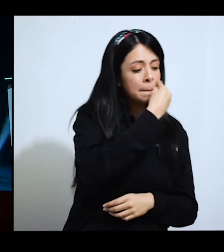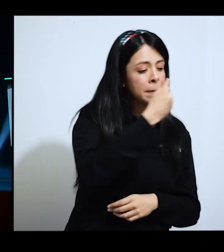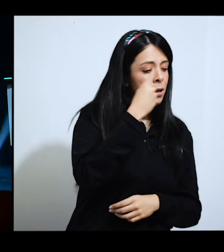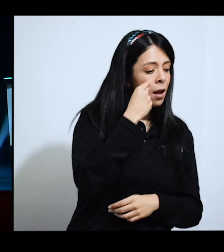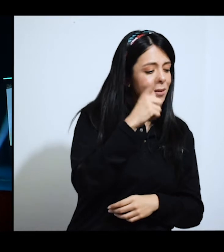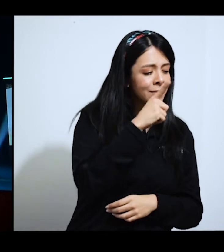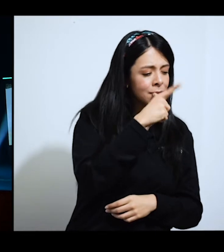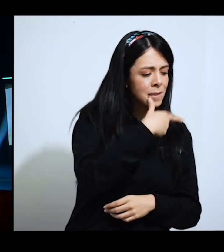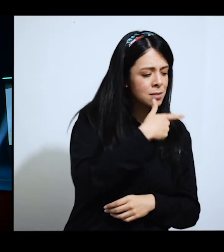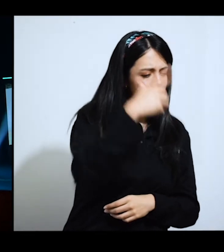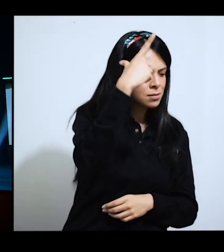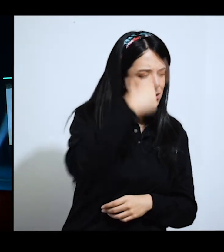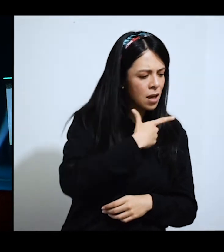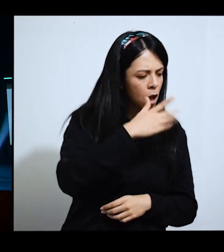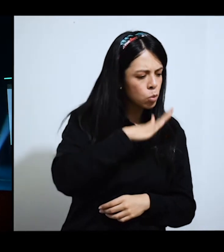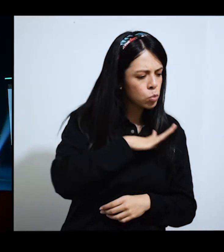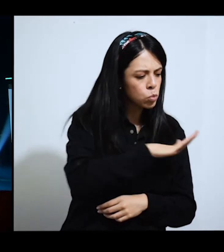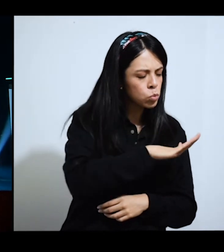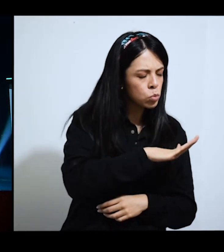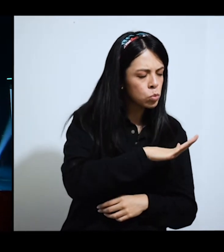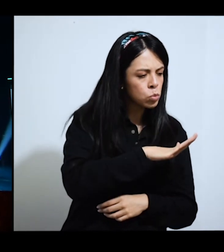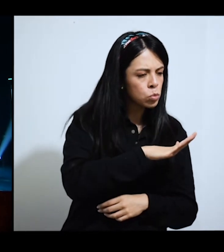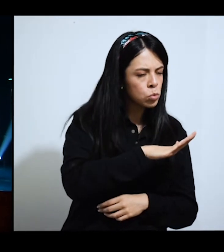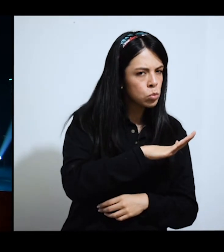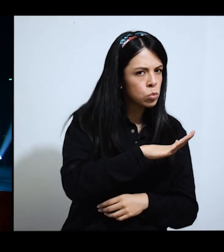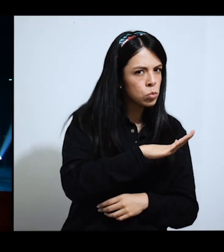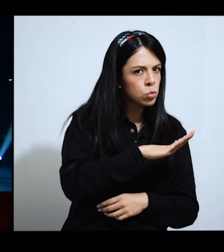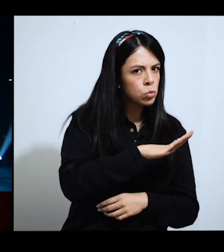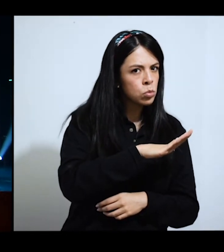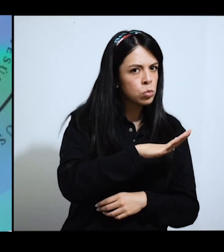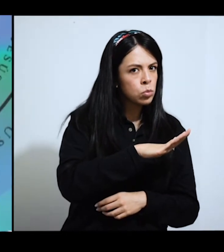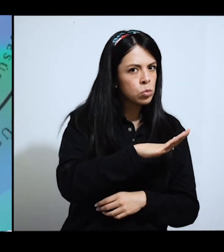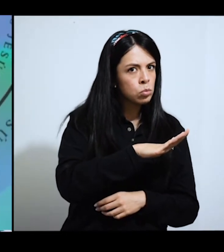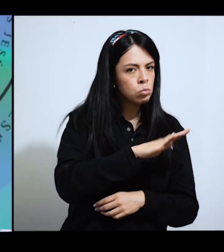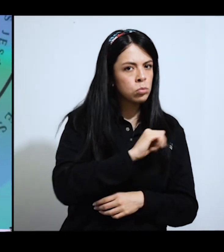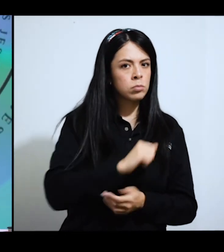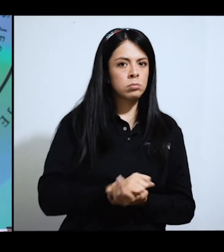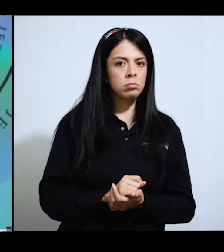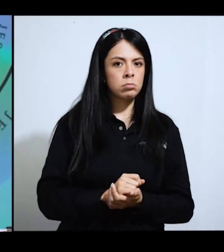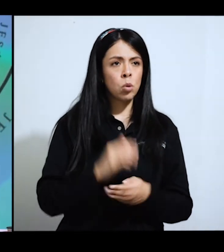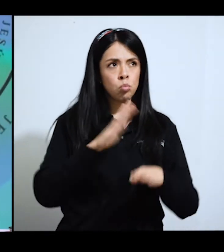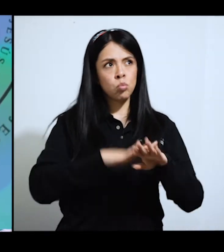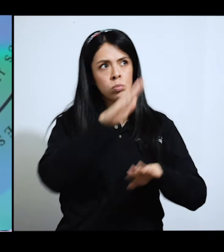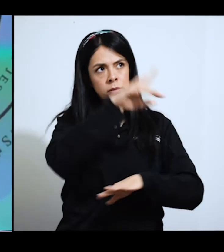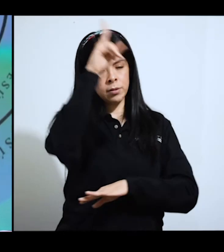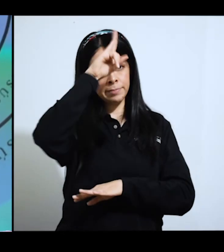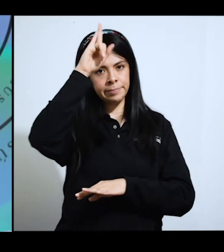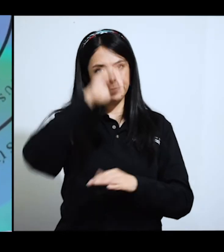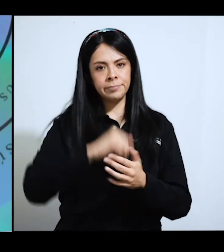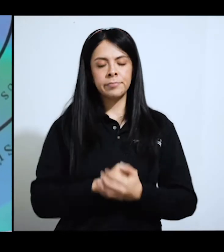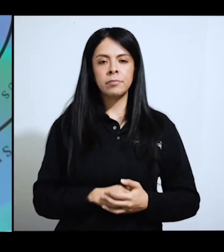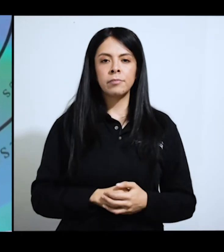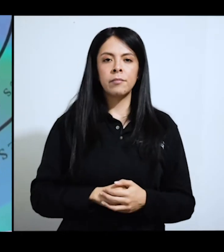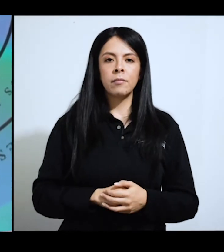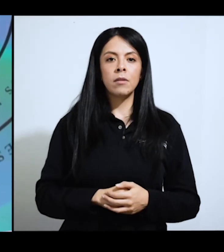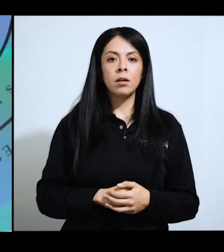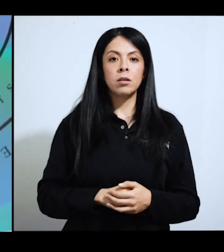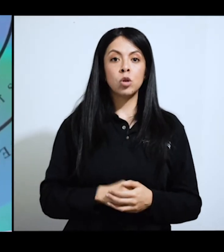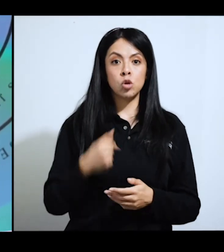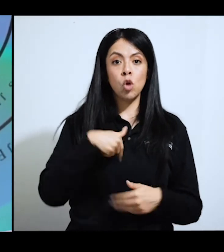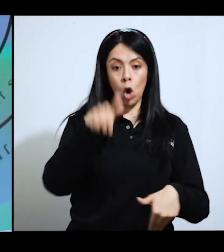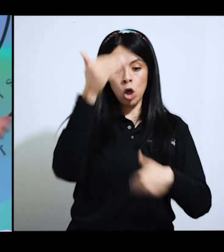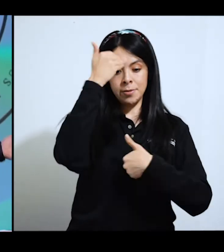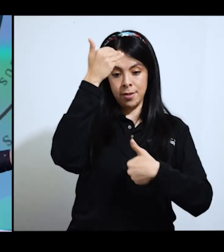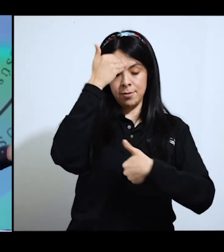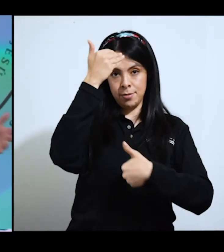teniendo no viene de mí. Ahora, yo reconozco que no tengo una cara sonriente